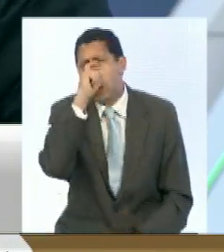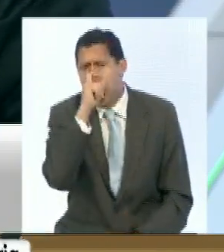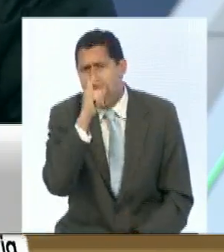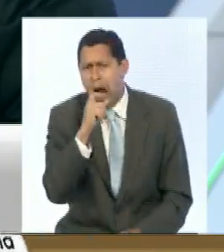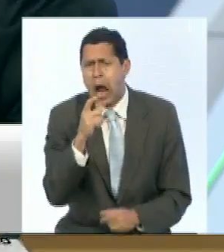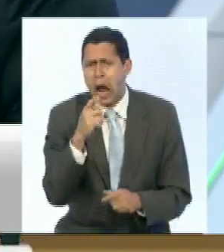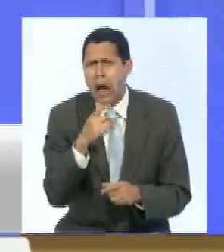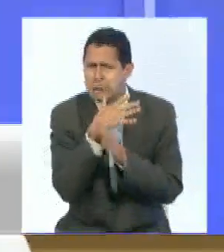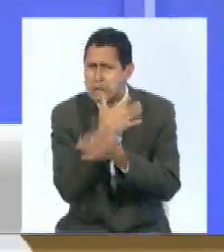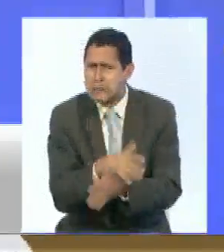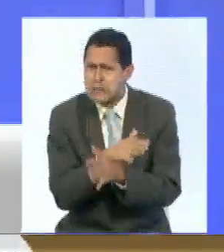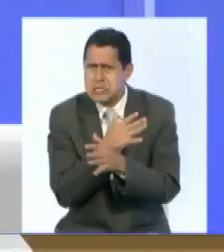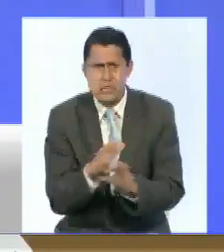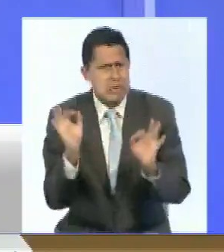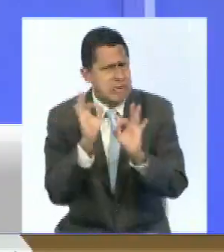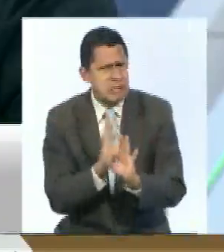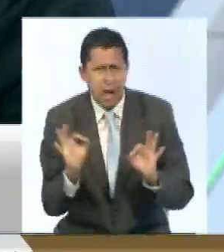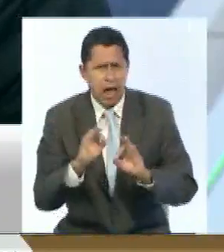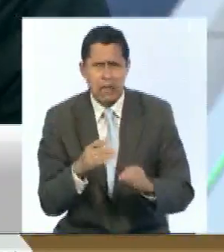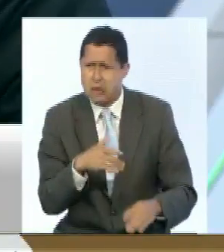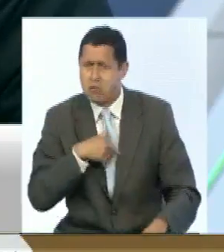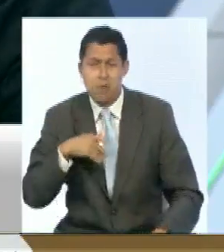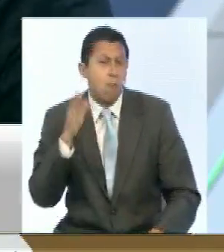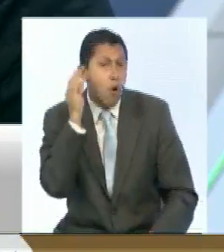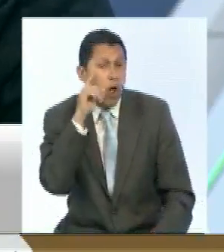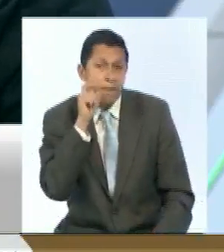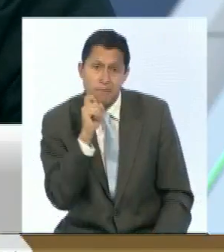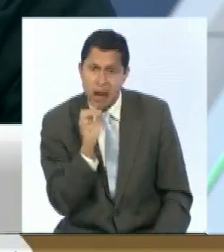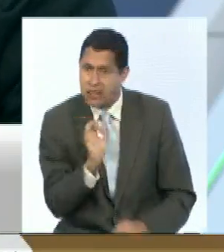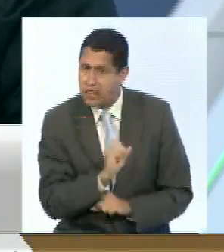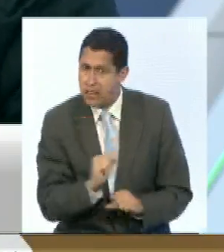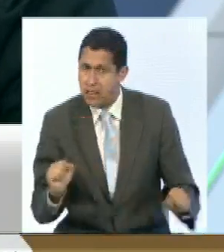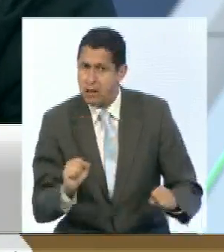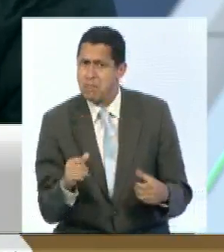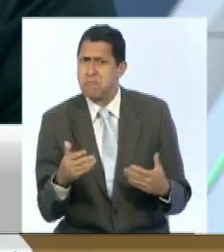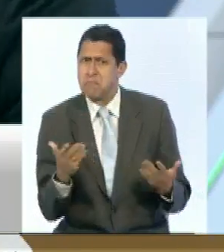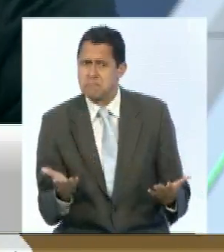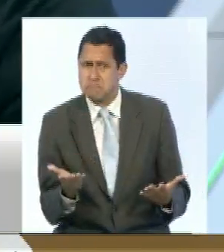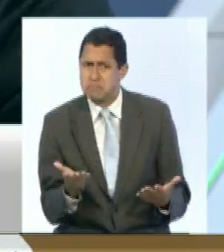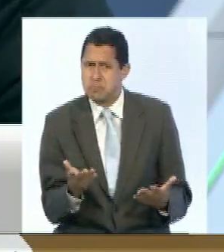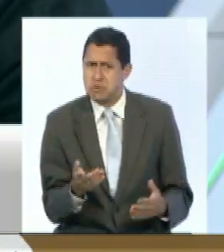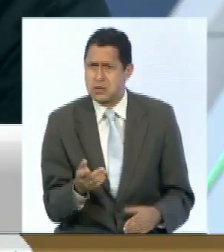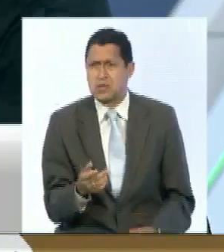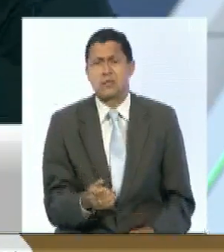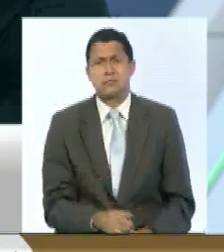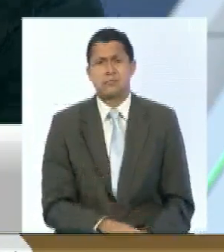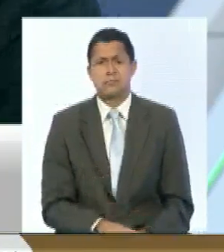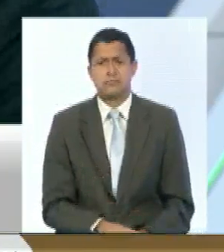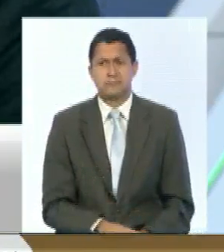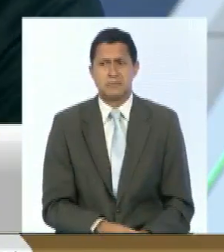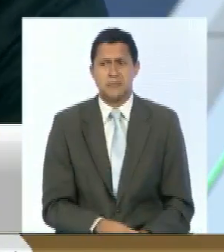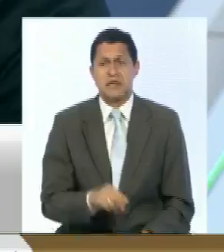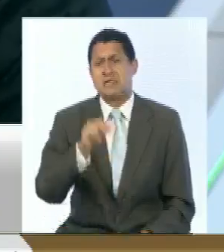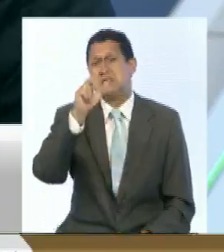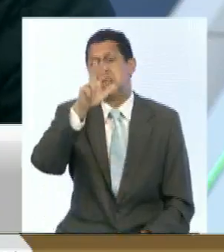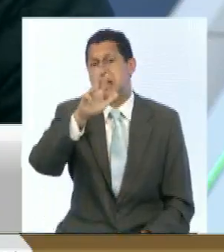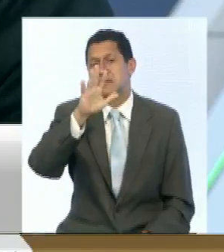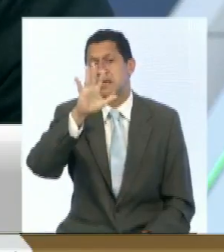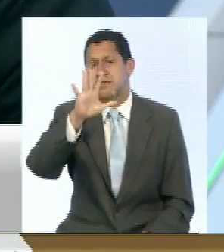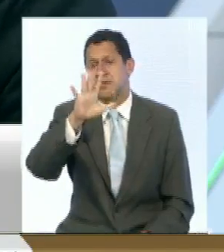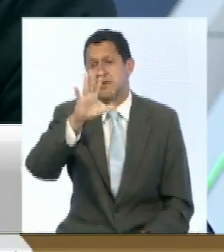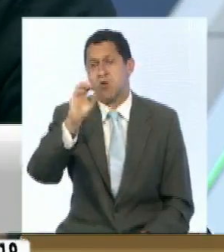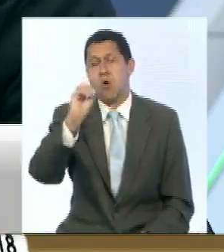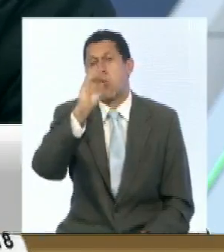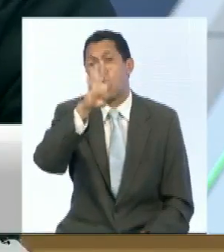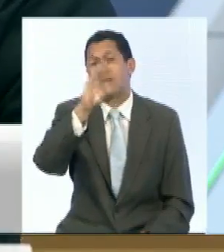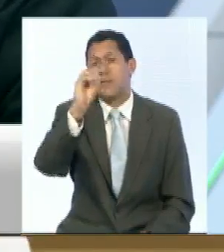tratando de conseguir puede tener un bebé sin tener ya métodos anticonceptivos y el 35 al 40